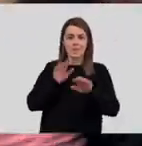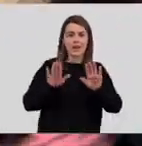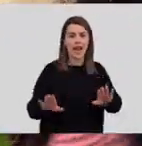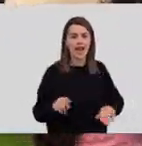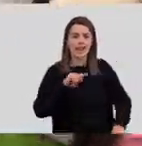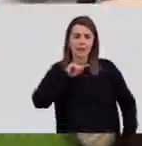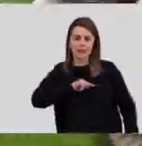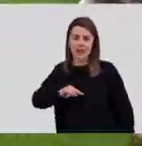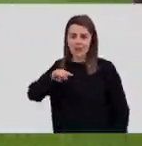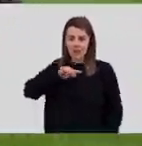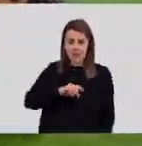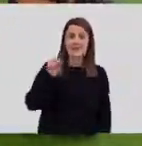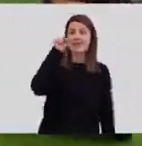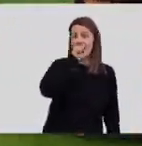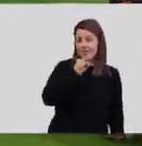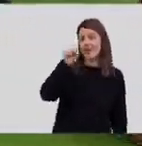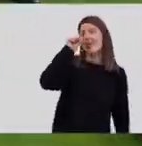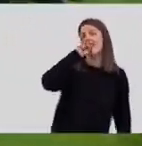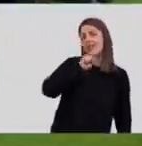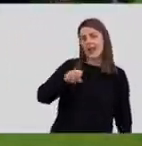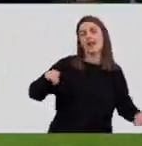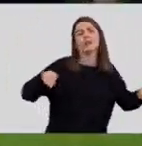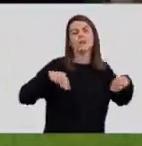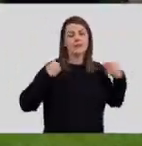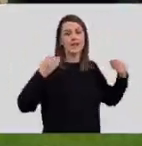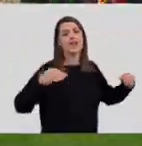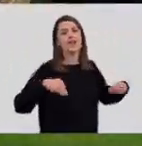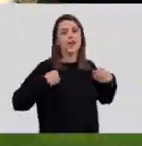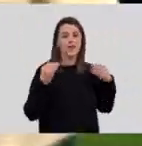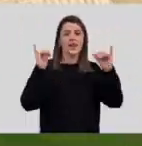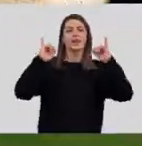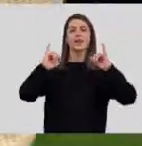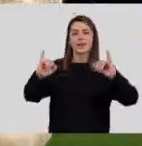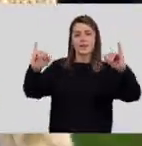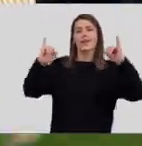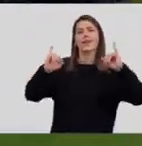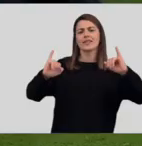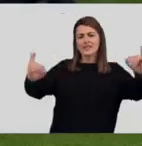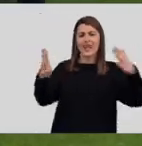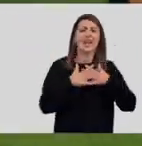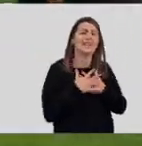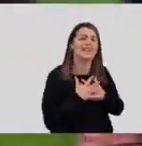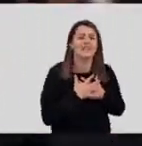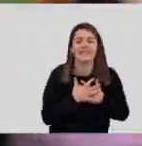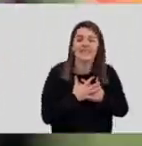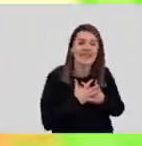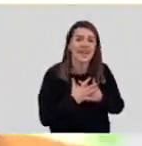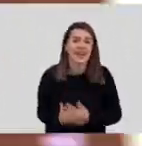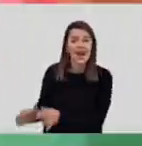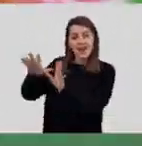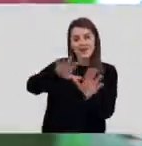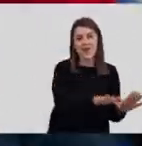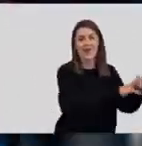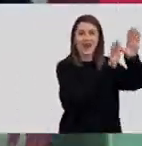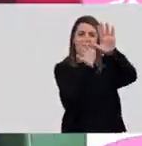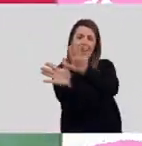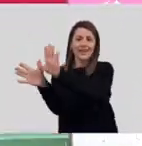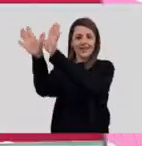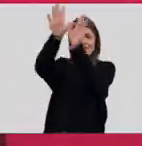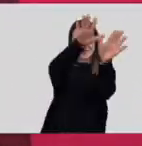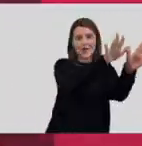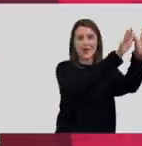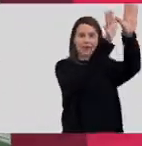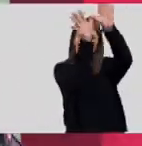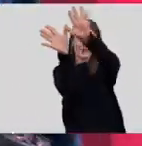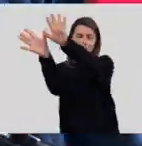Sentir que se para el tiempo. Saber cantar, pasarlo bien, ir por las calles y querer.